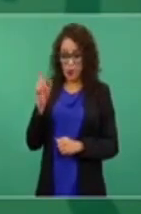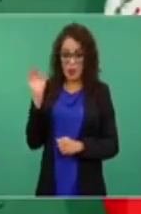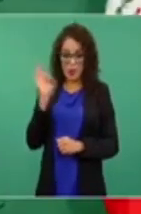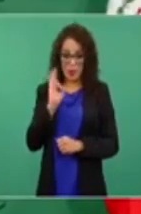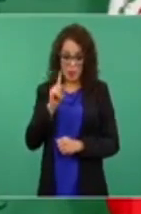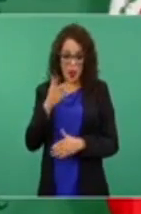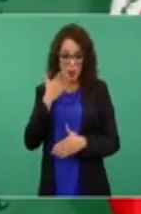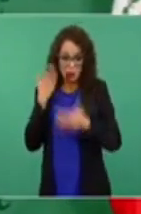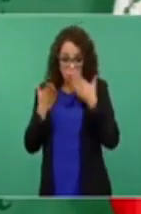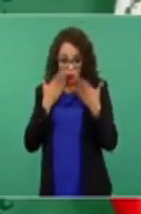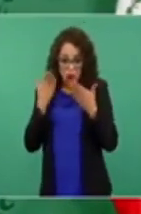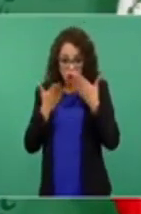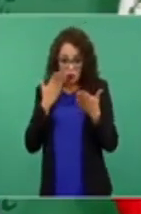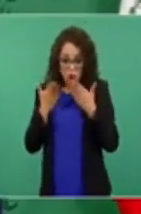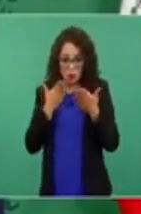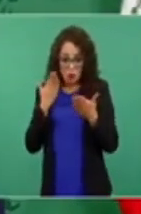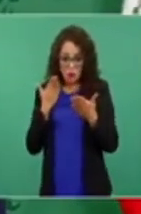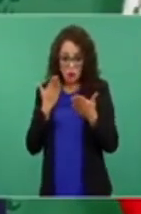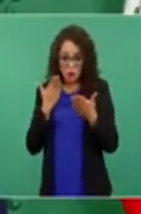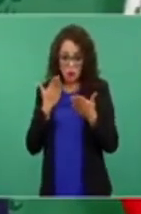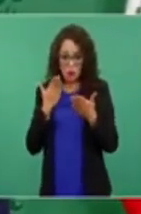del Departamento de Estado,